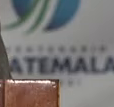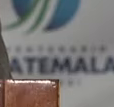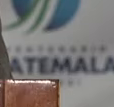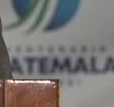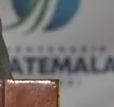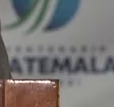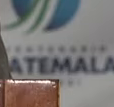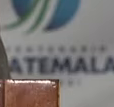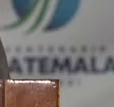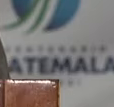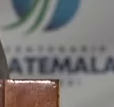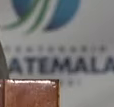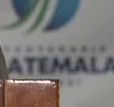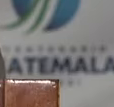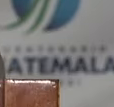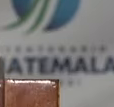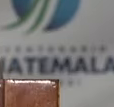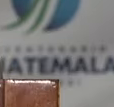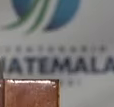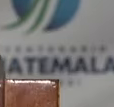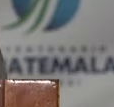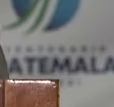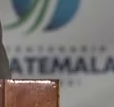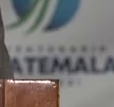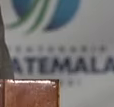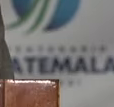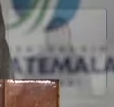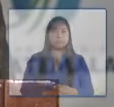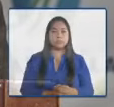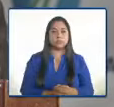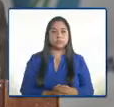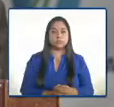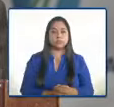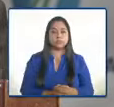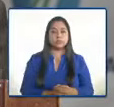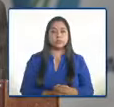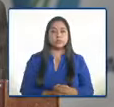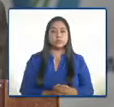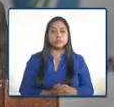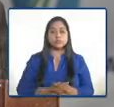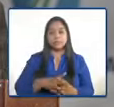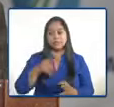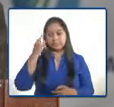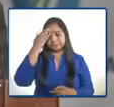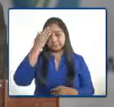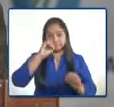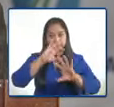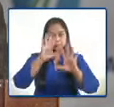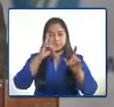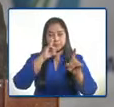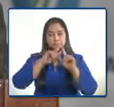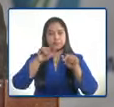convenio SOLAS, por sus siglas en inglés, que significa Seguridad de la Vida Humana en el Mar,